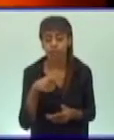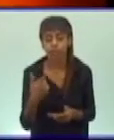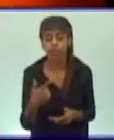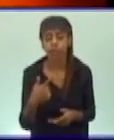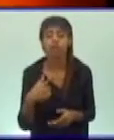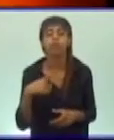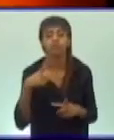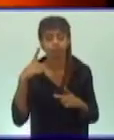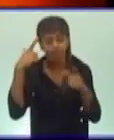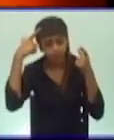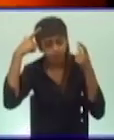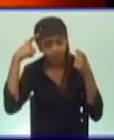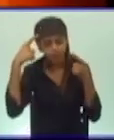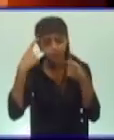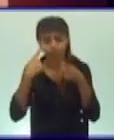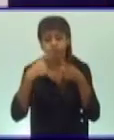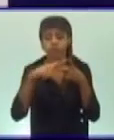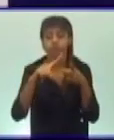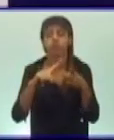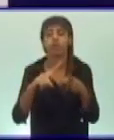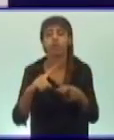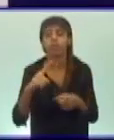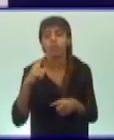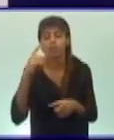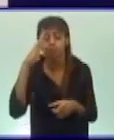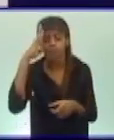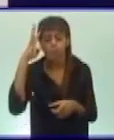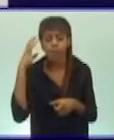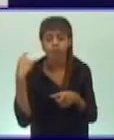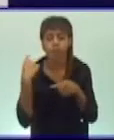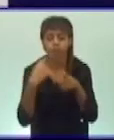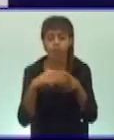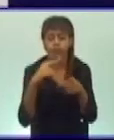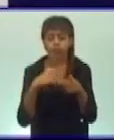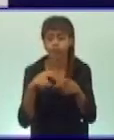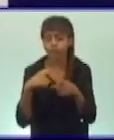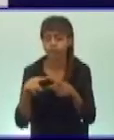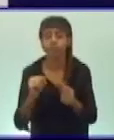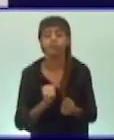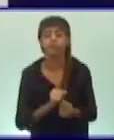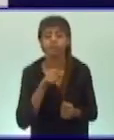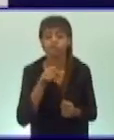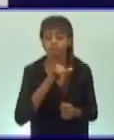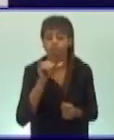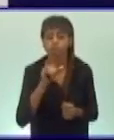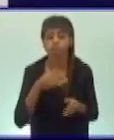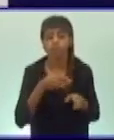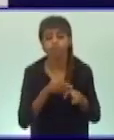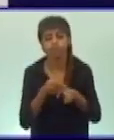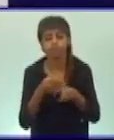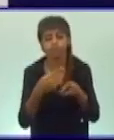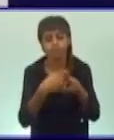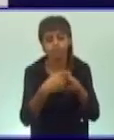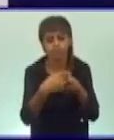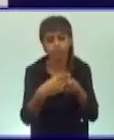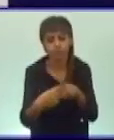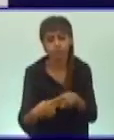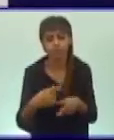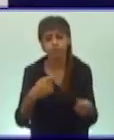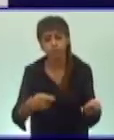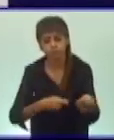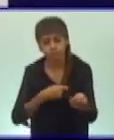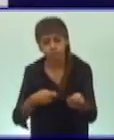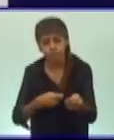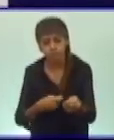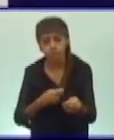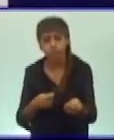de Camilo, como representación de las tradiciones de lucha de esa juventud cubana, señalando también